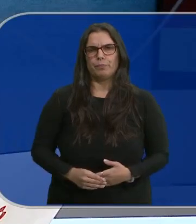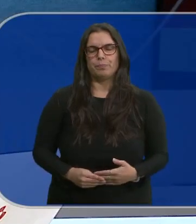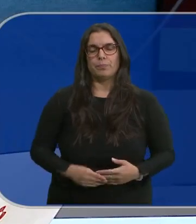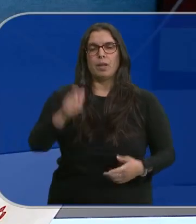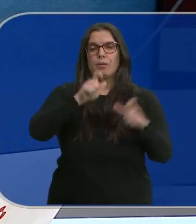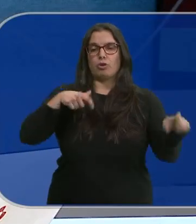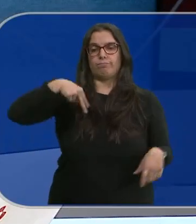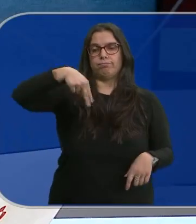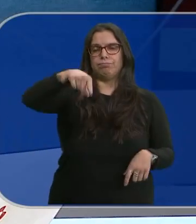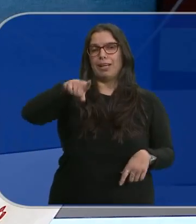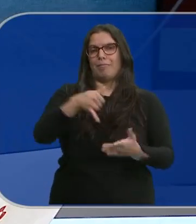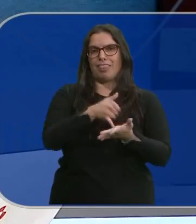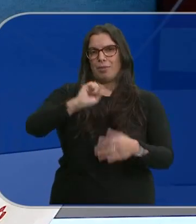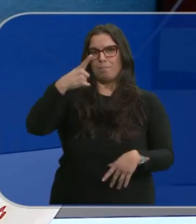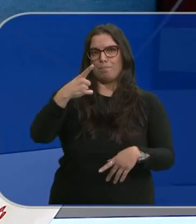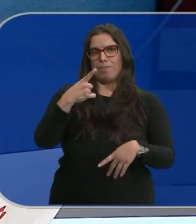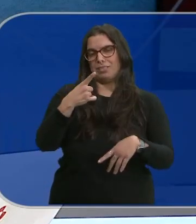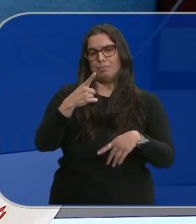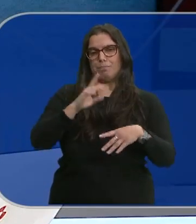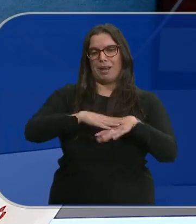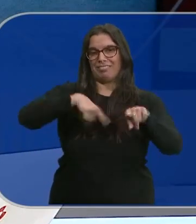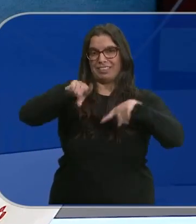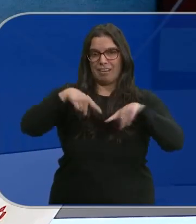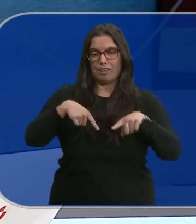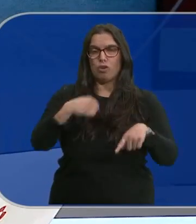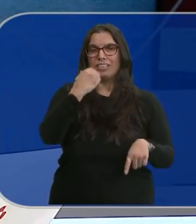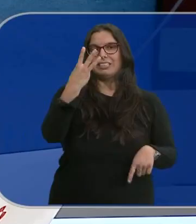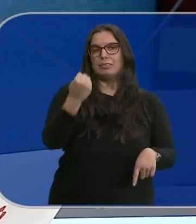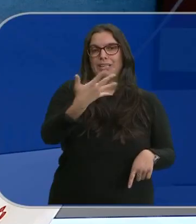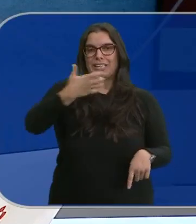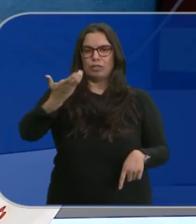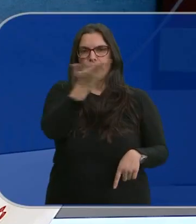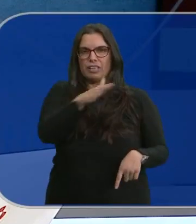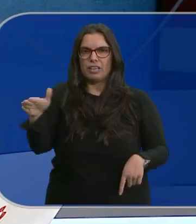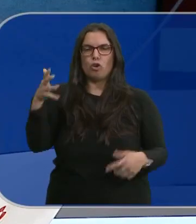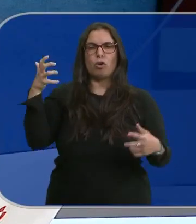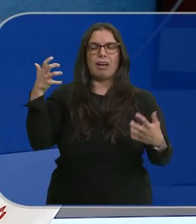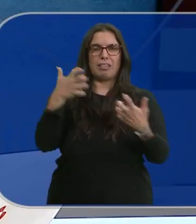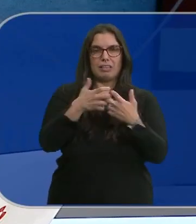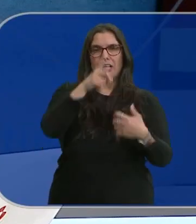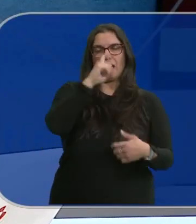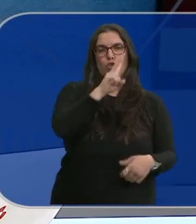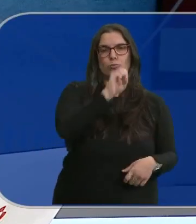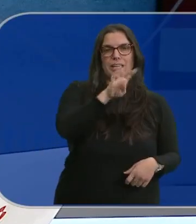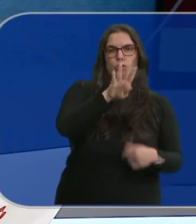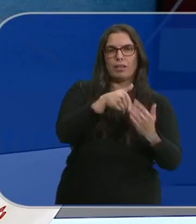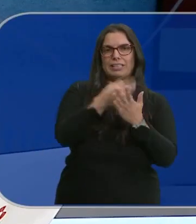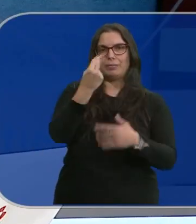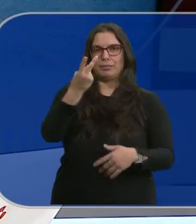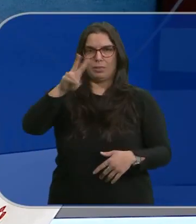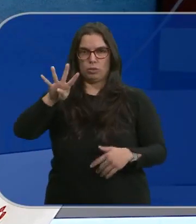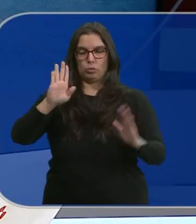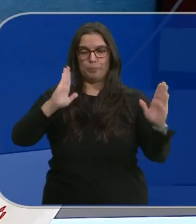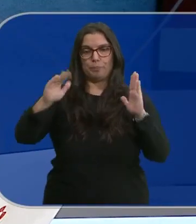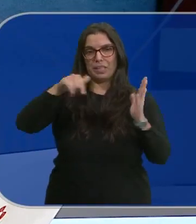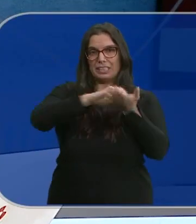Los peatones siguen siendo el eslabón más débil en la cadena del tráfico. Casi 3.500 fallecieron en accidentes entre 2014 y 2024.